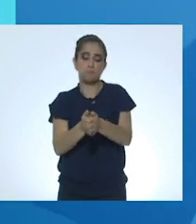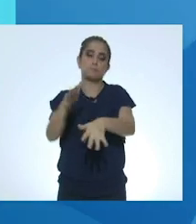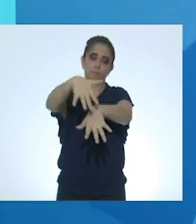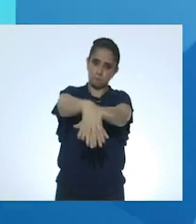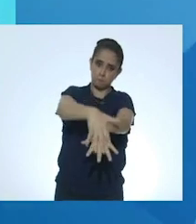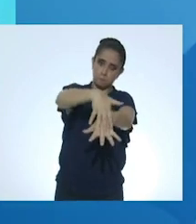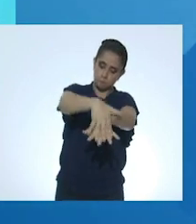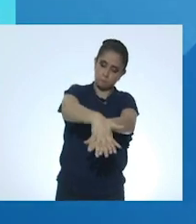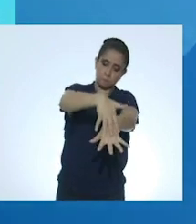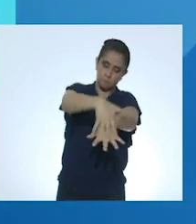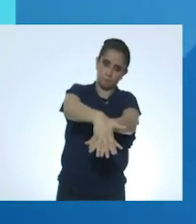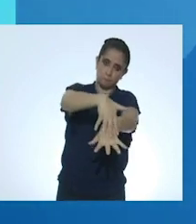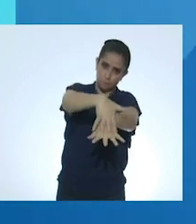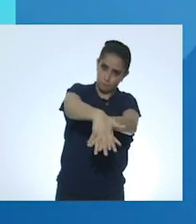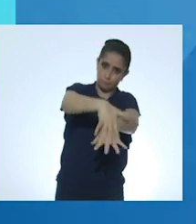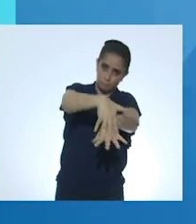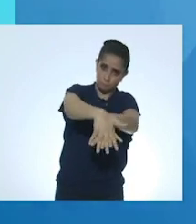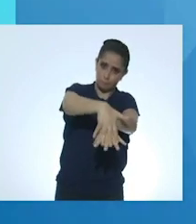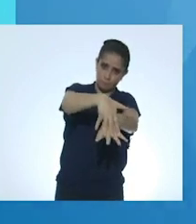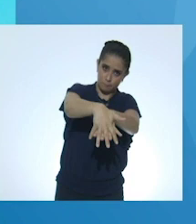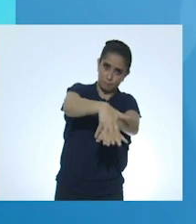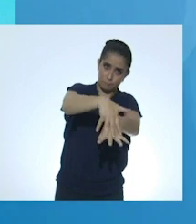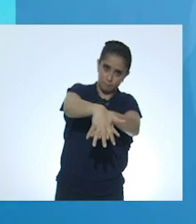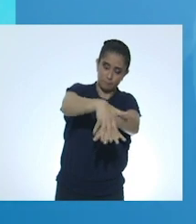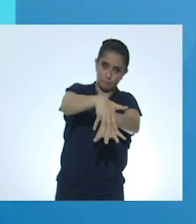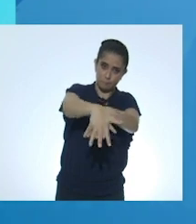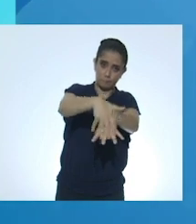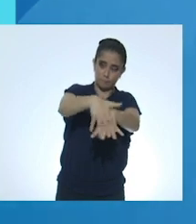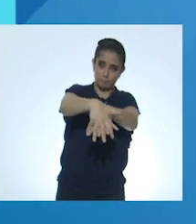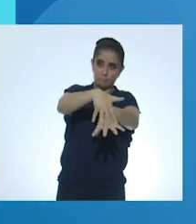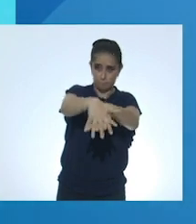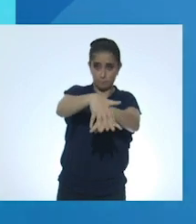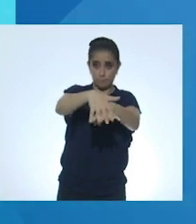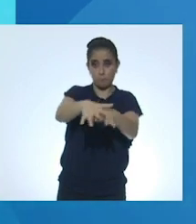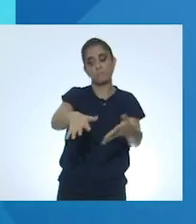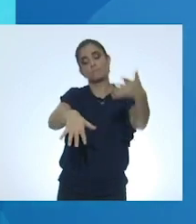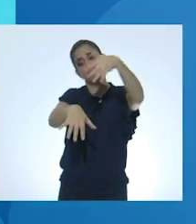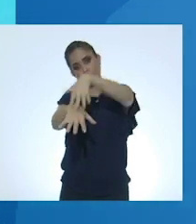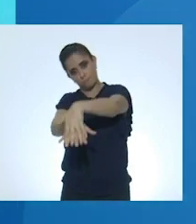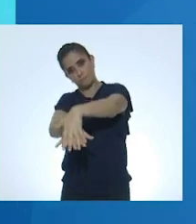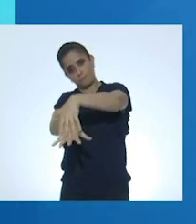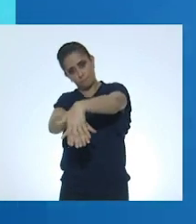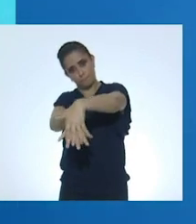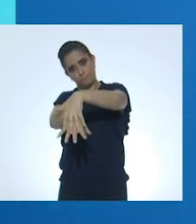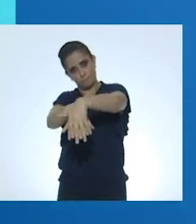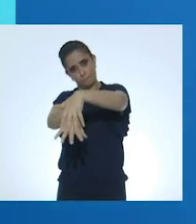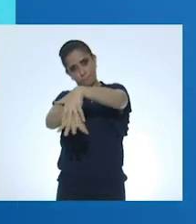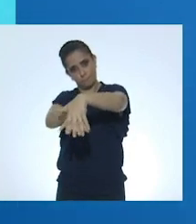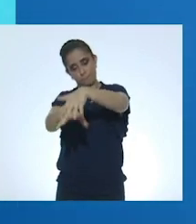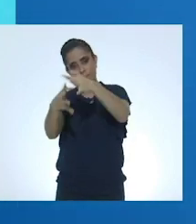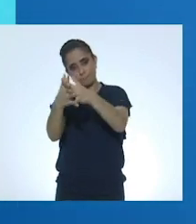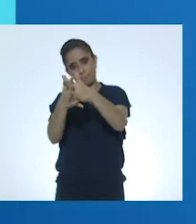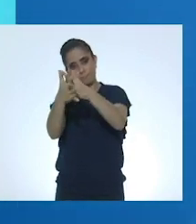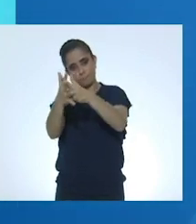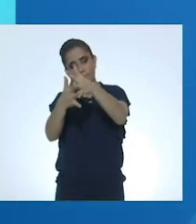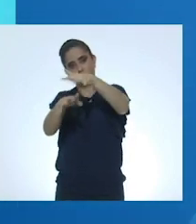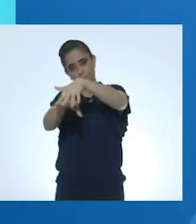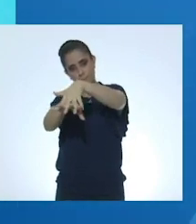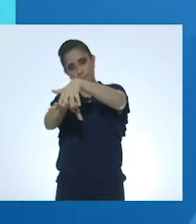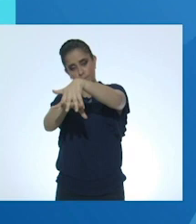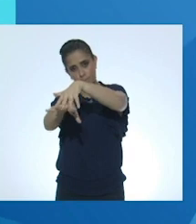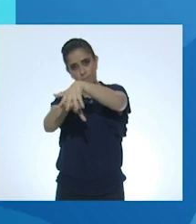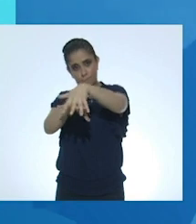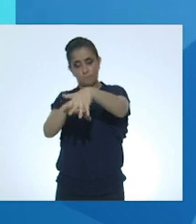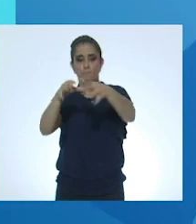la palma de una de tus manos contra el dorso de la otra, entrelazando los dedos. Repite lo mismo con la otra mano. Frota los